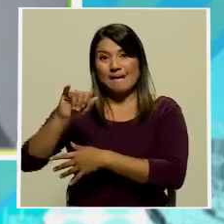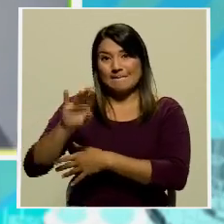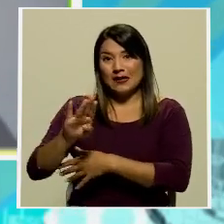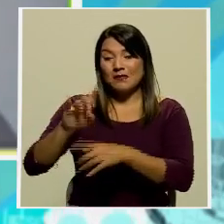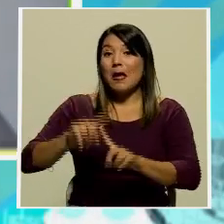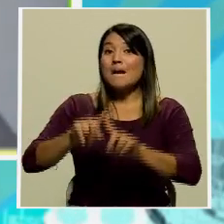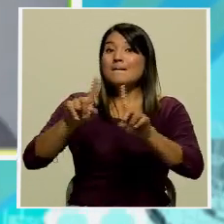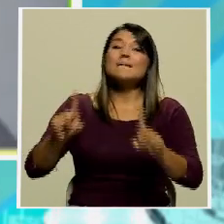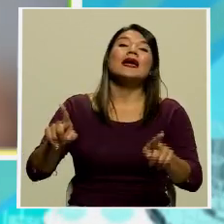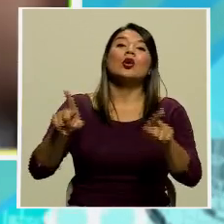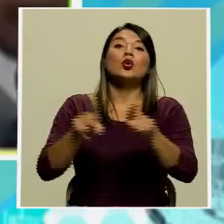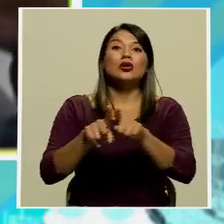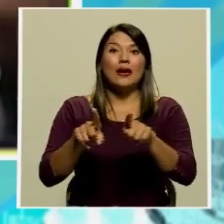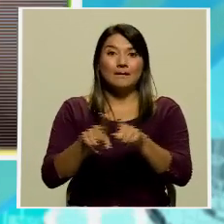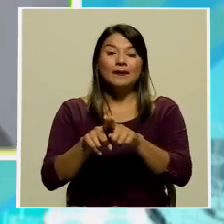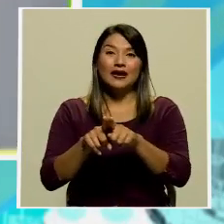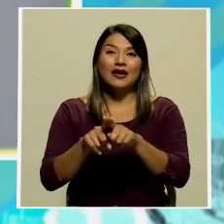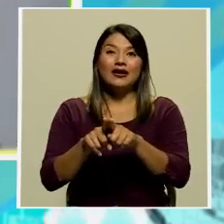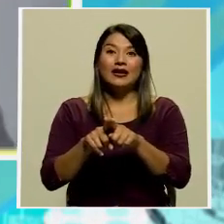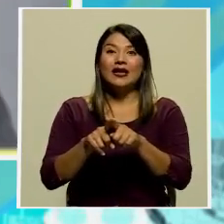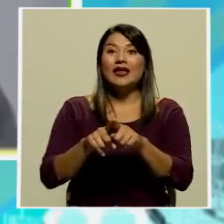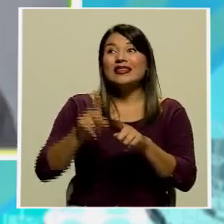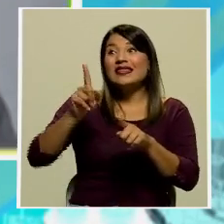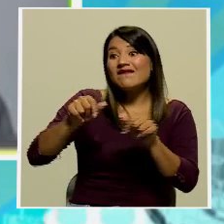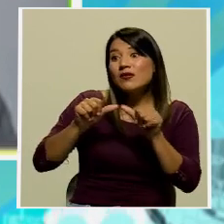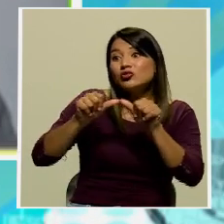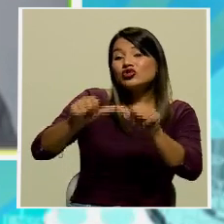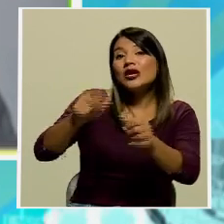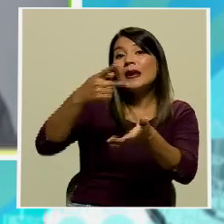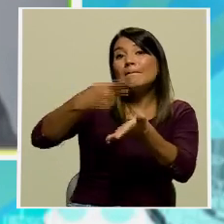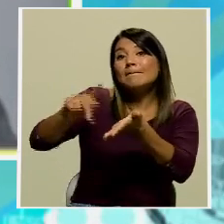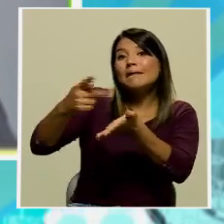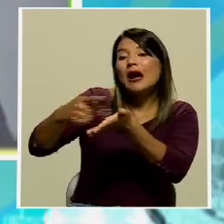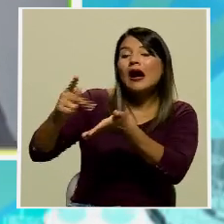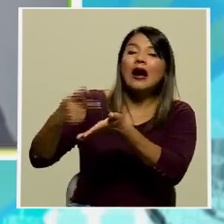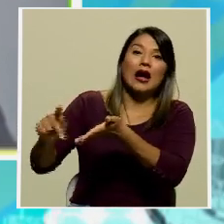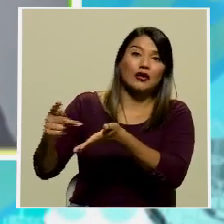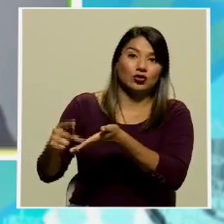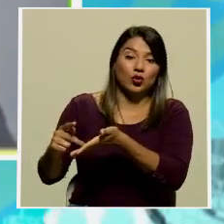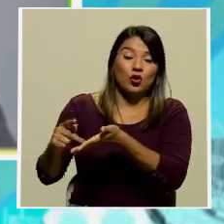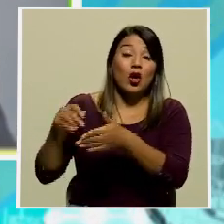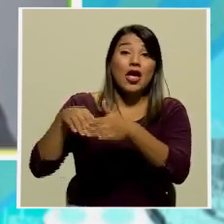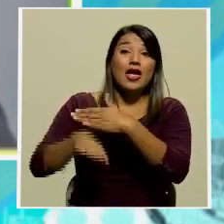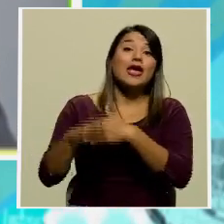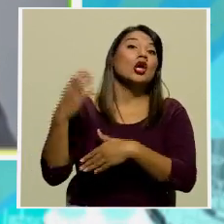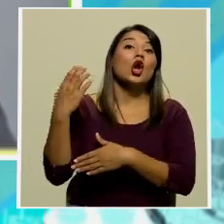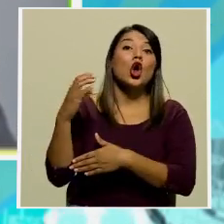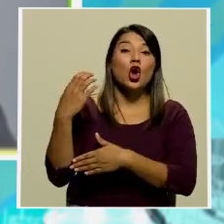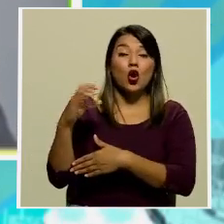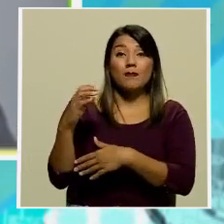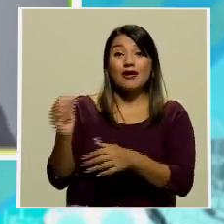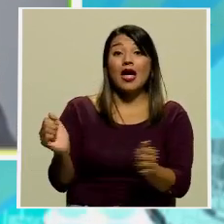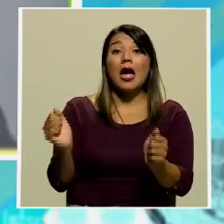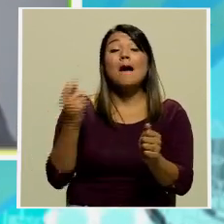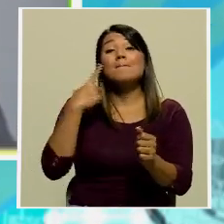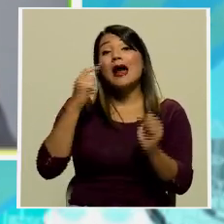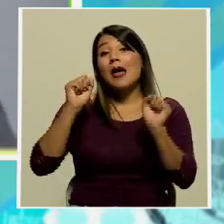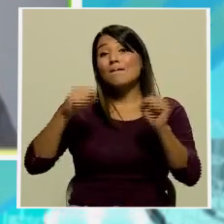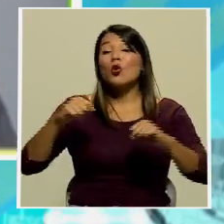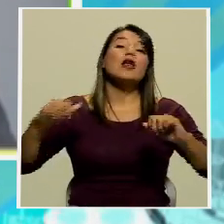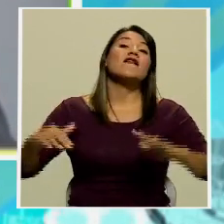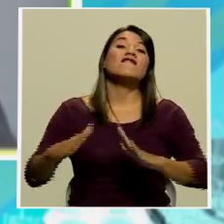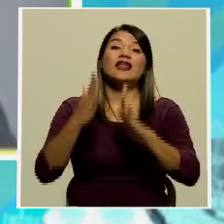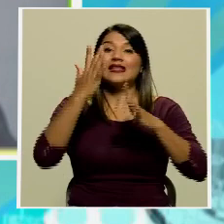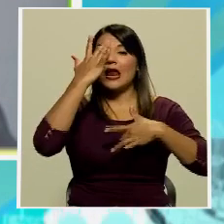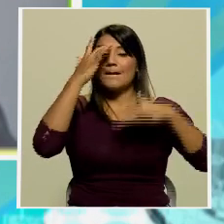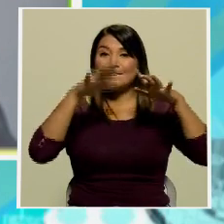adicionalmente hay unas erogaciones adicionales que toca seguir cubriendo. En Colombia para enfrentar la pandemia se creó un